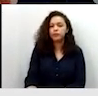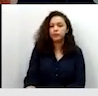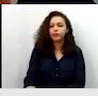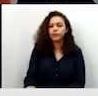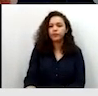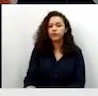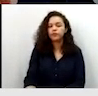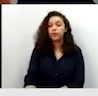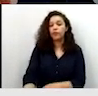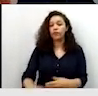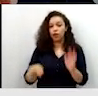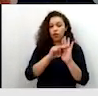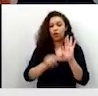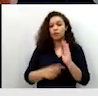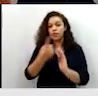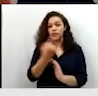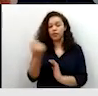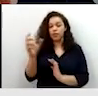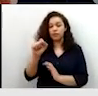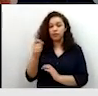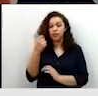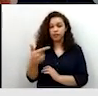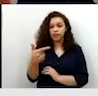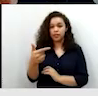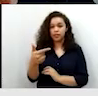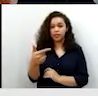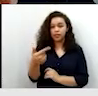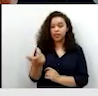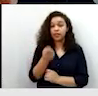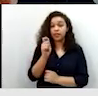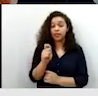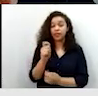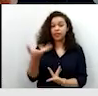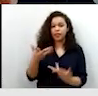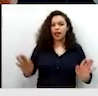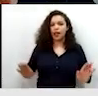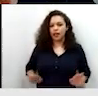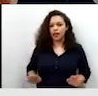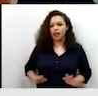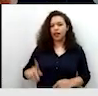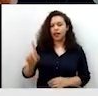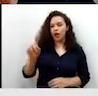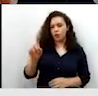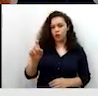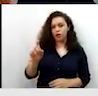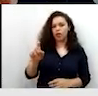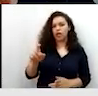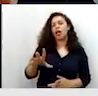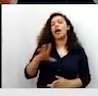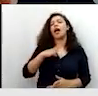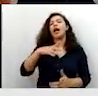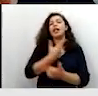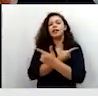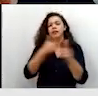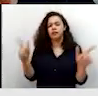La norma 127, pues la norma 127 prácticamente va a hablar de las características del agua, que debe de estar libre